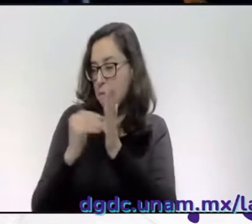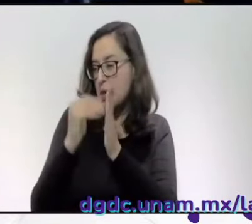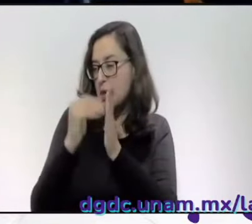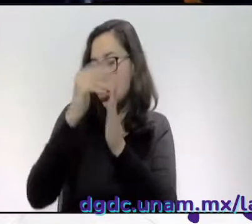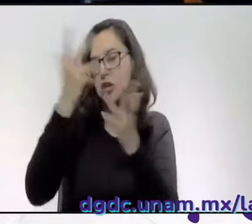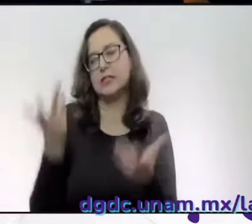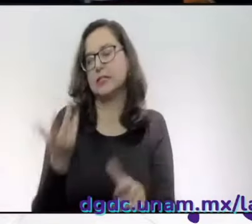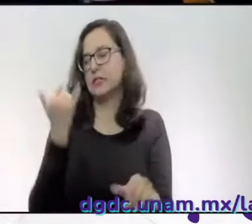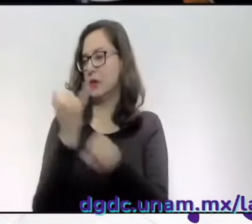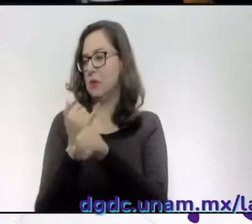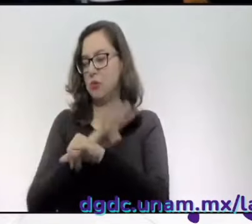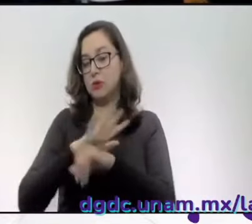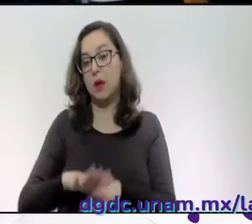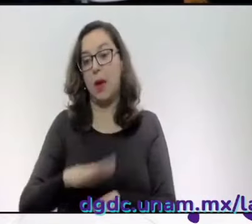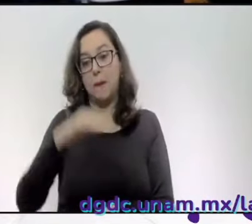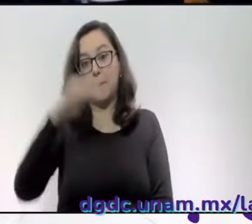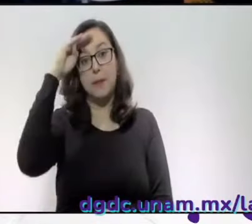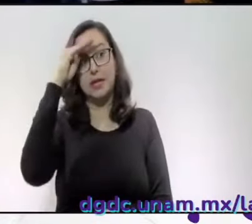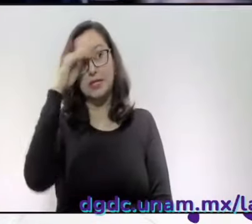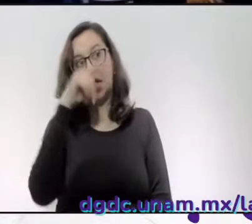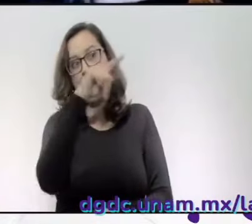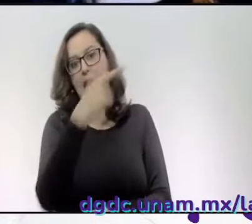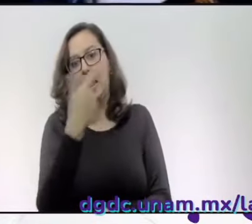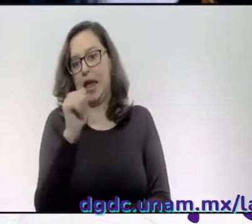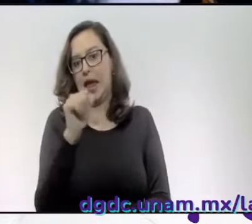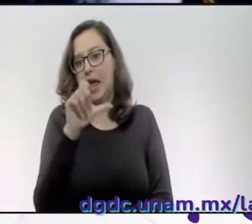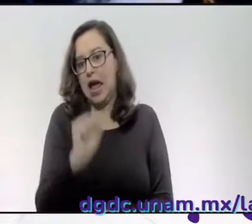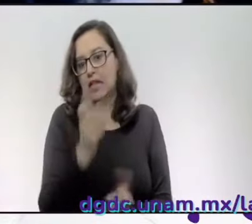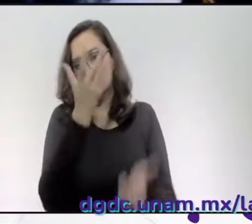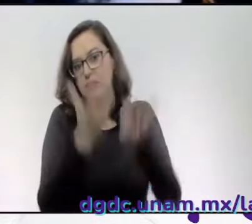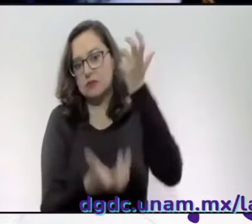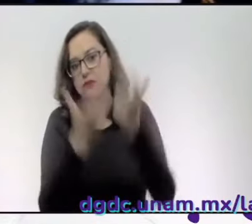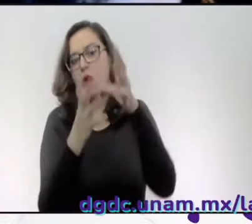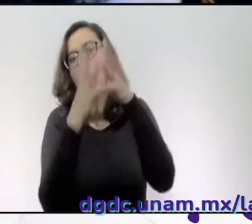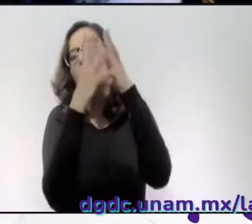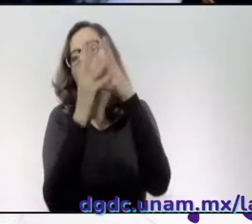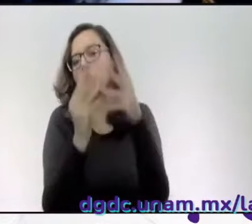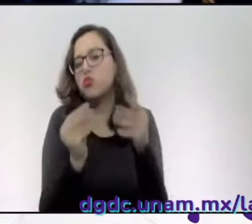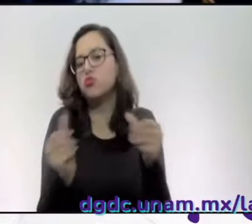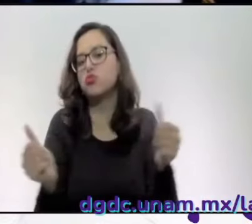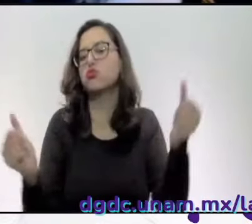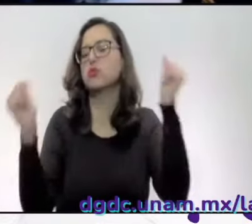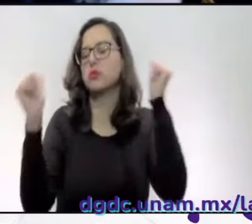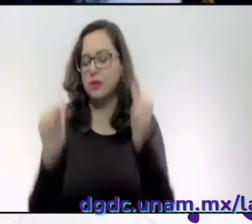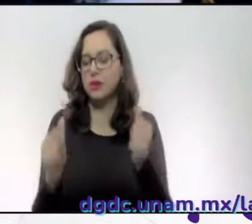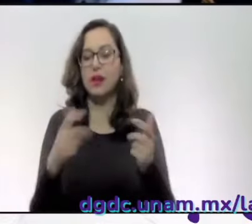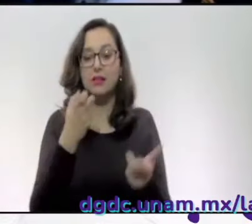masa incandescente de gas, y entonces no podía haber durado prendido más de unas cuantas decenas de miles de años.